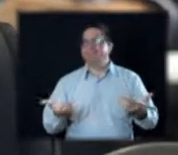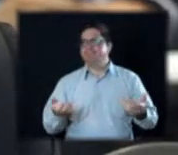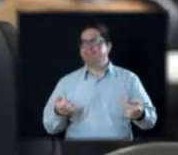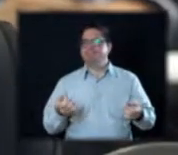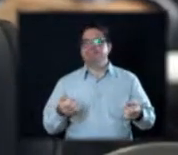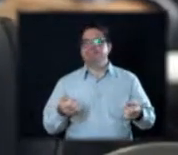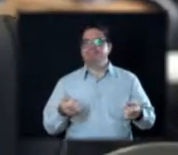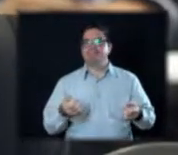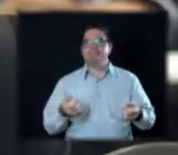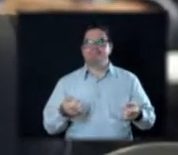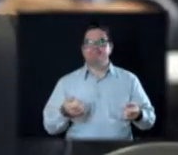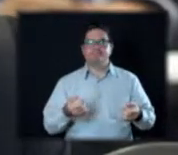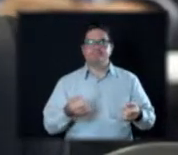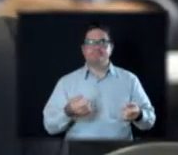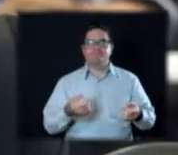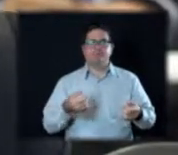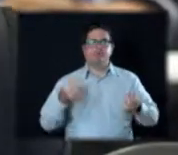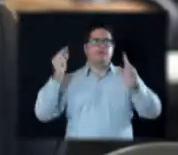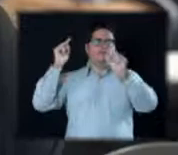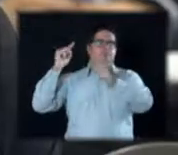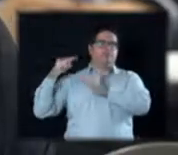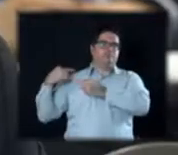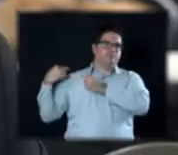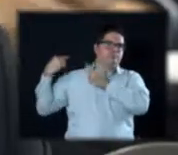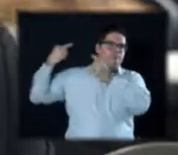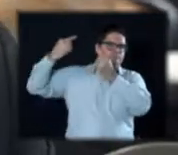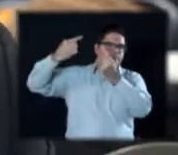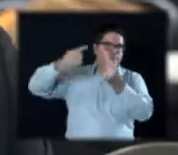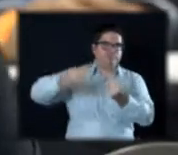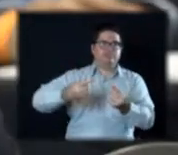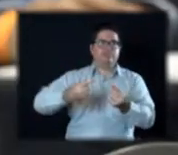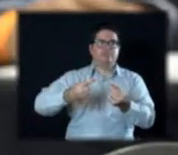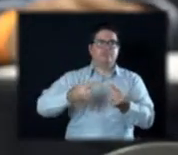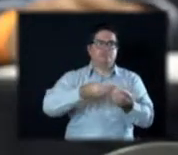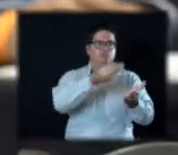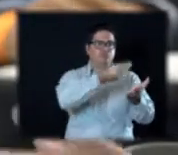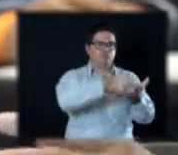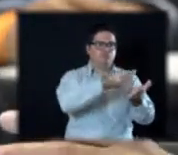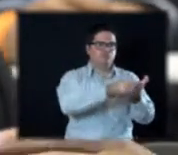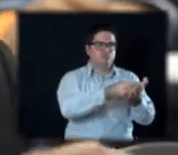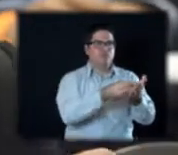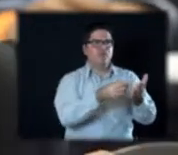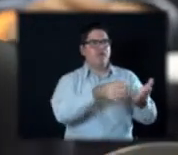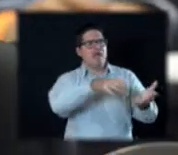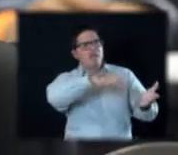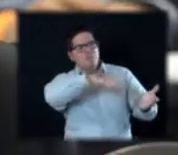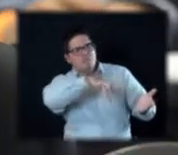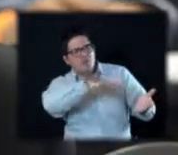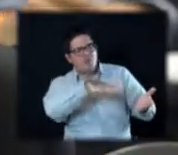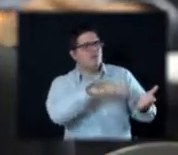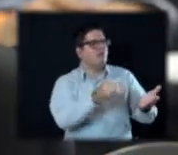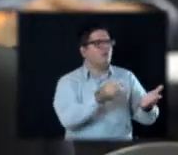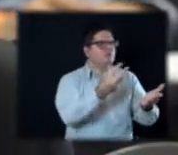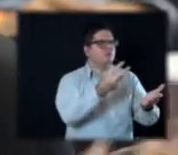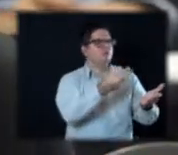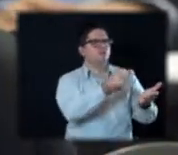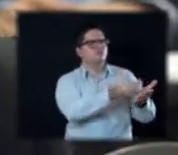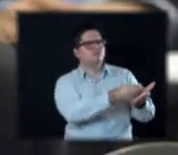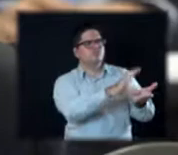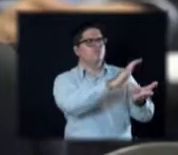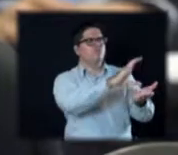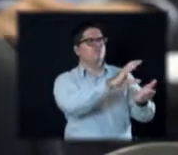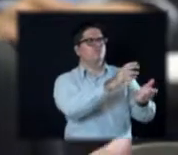problema es que hemos estado jugando con los estimados de recaudos por décadas. Los estimados de recaudos